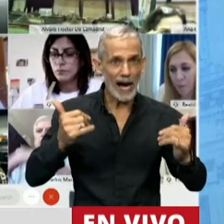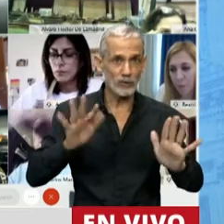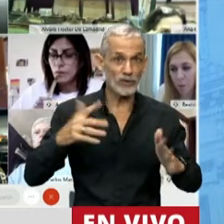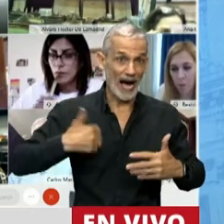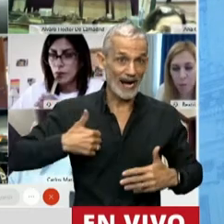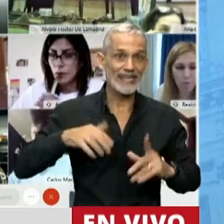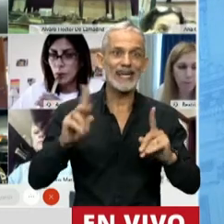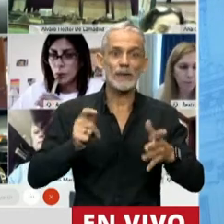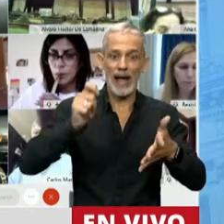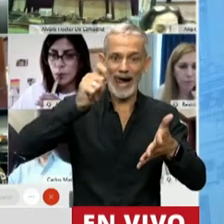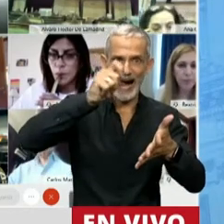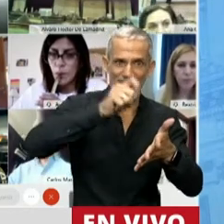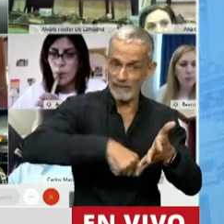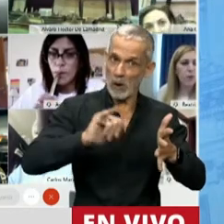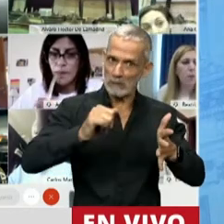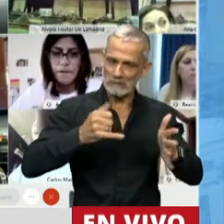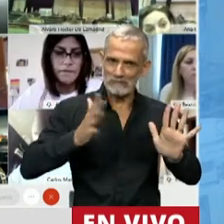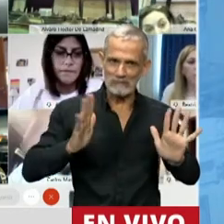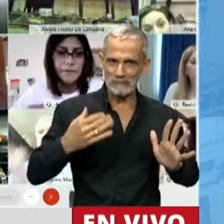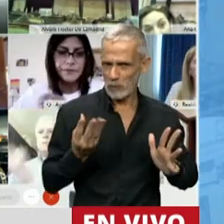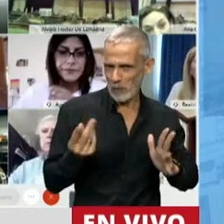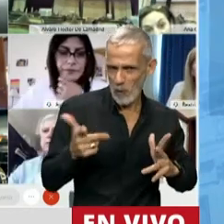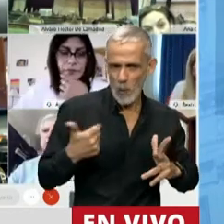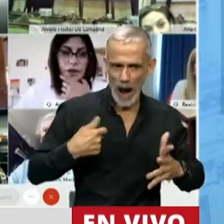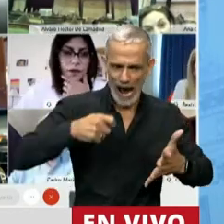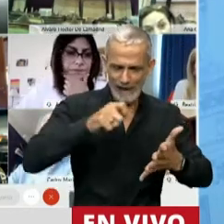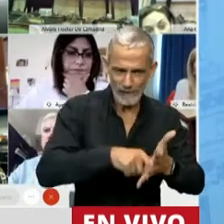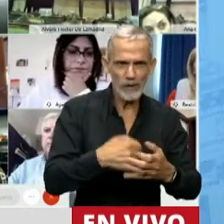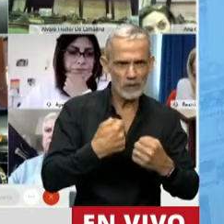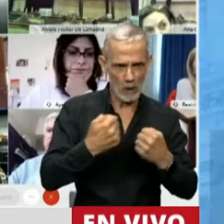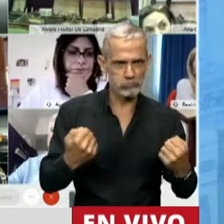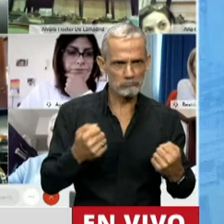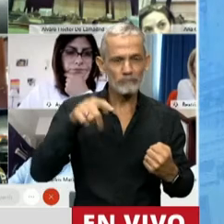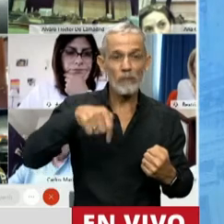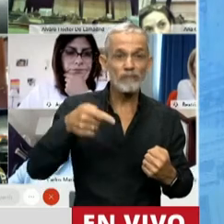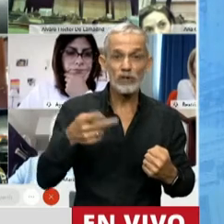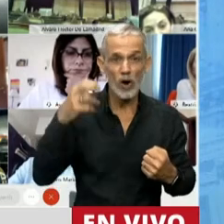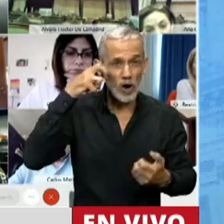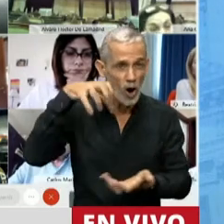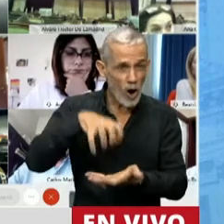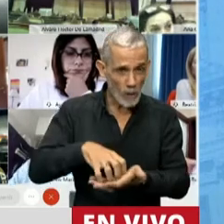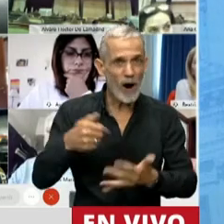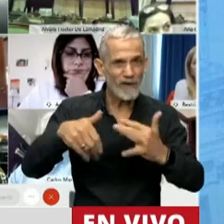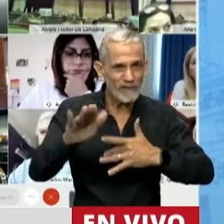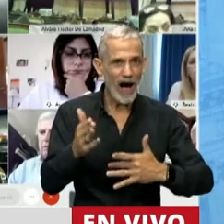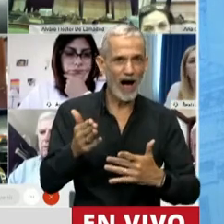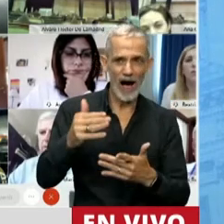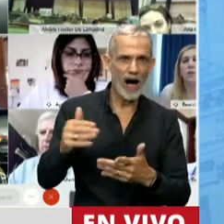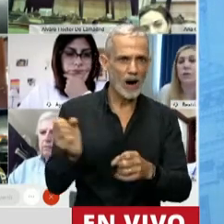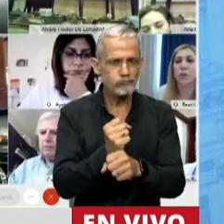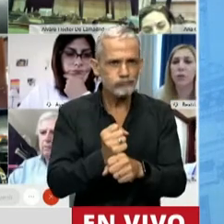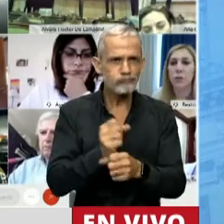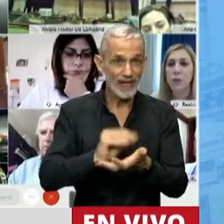animó además a firmarlo. Y hoy se anima en este acto que va a conformar la Cámara de Diputados